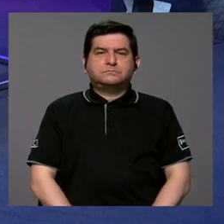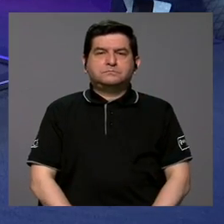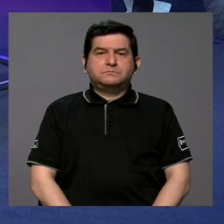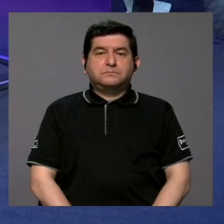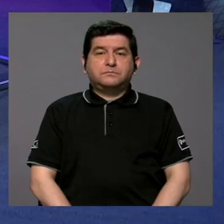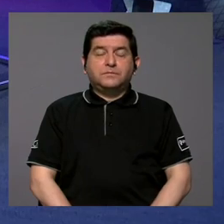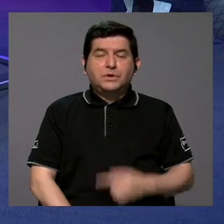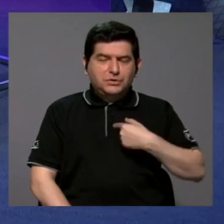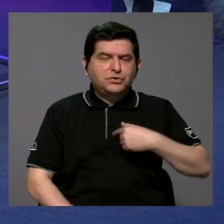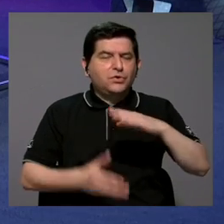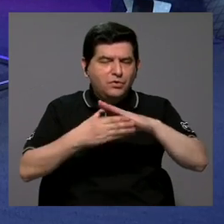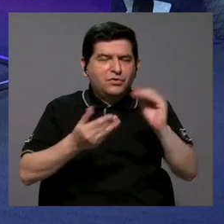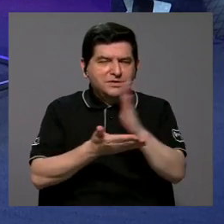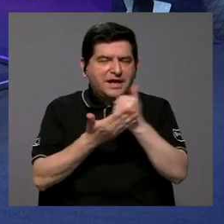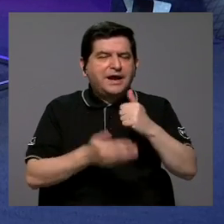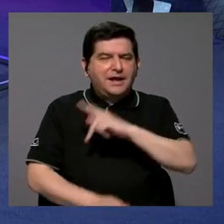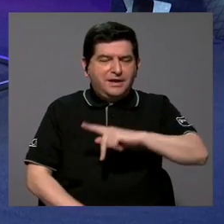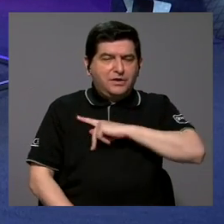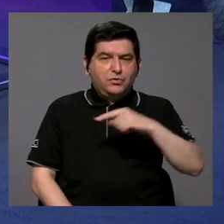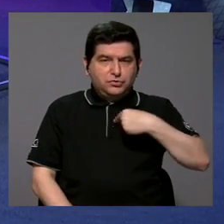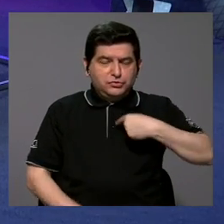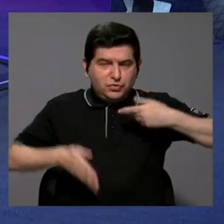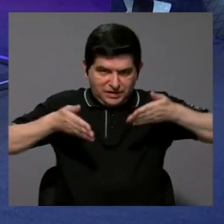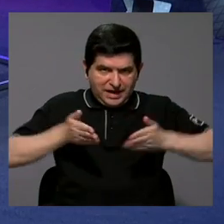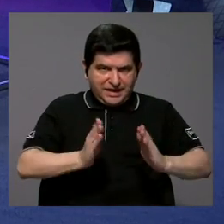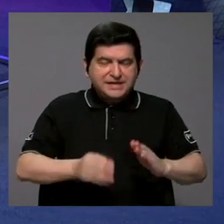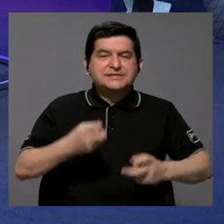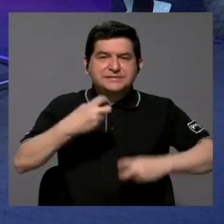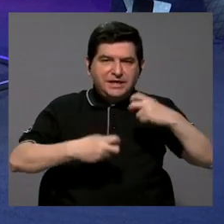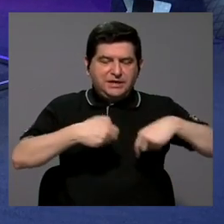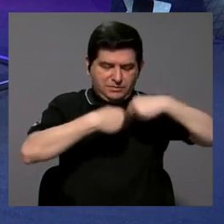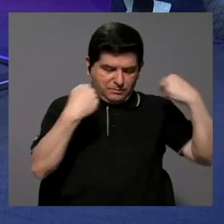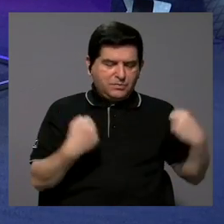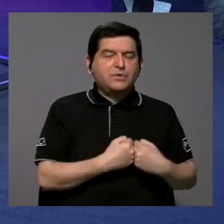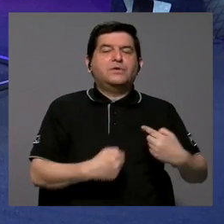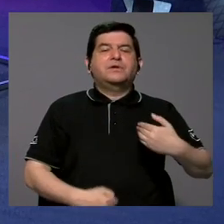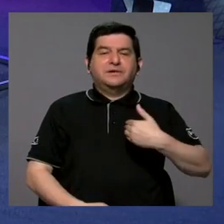Te voy a contar algo personal. Cuando yo nací con un problema en el corazón.